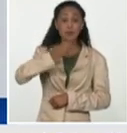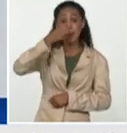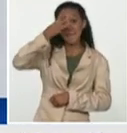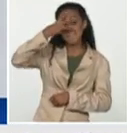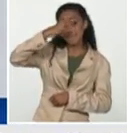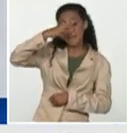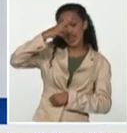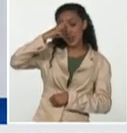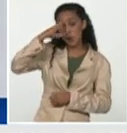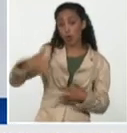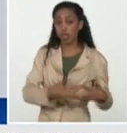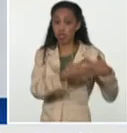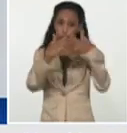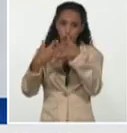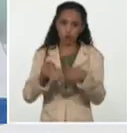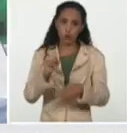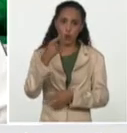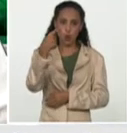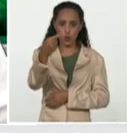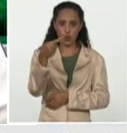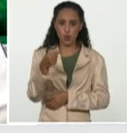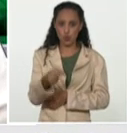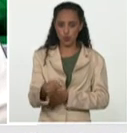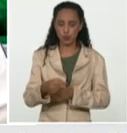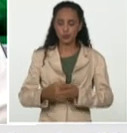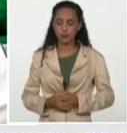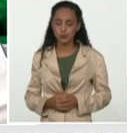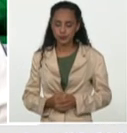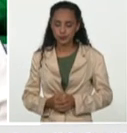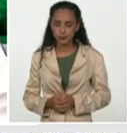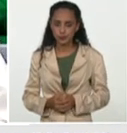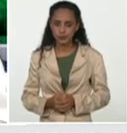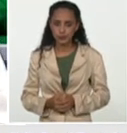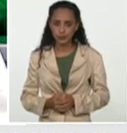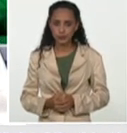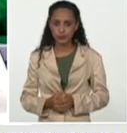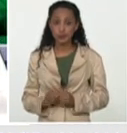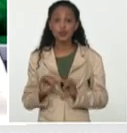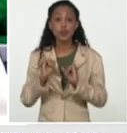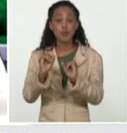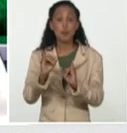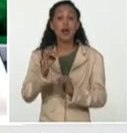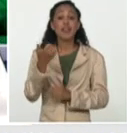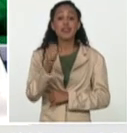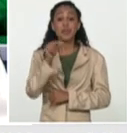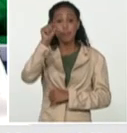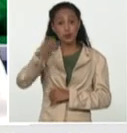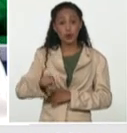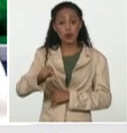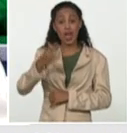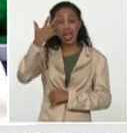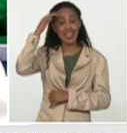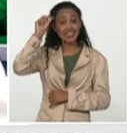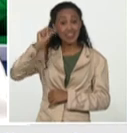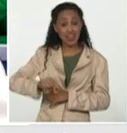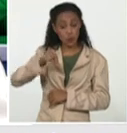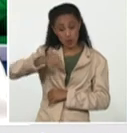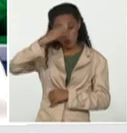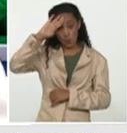1 en cada uno. Y se diagnostican 10 extranjeros en nuestro país con COVID-19.